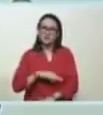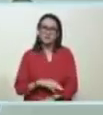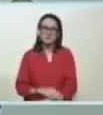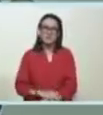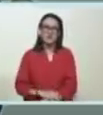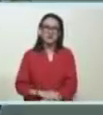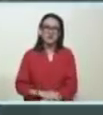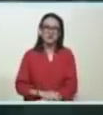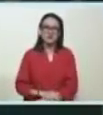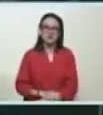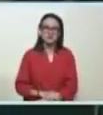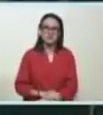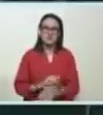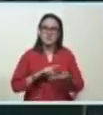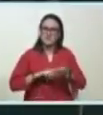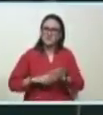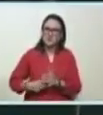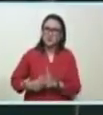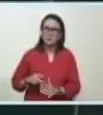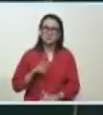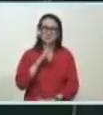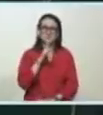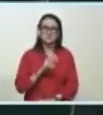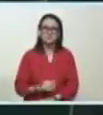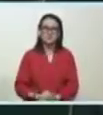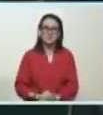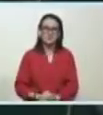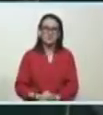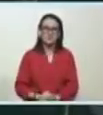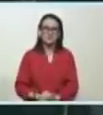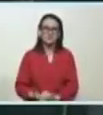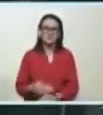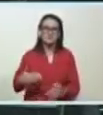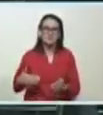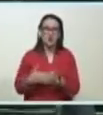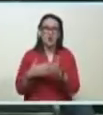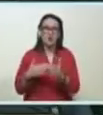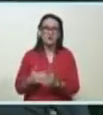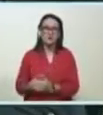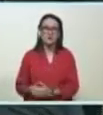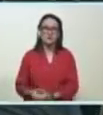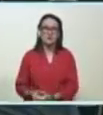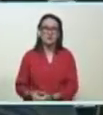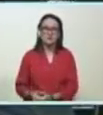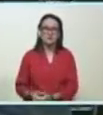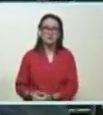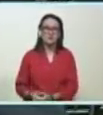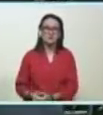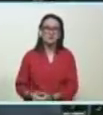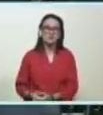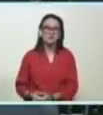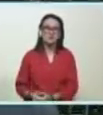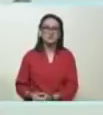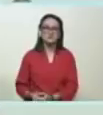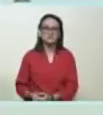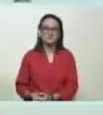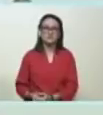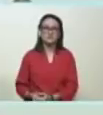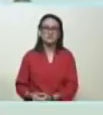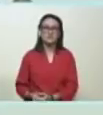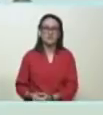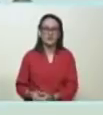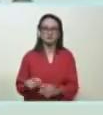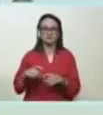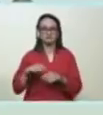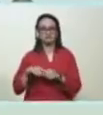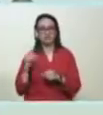lo presionaron, lo amenazaron en lo personal, y el señor Henry Ramos Alup se